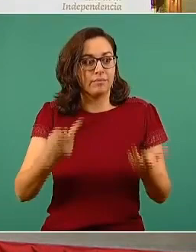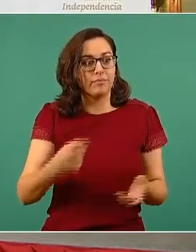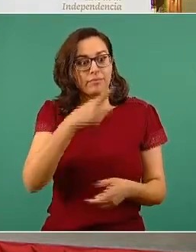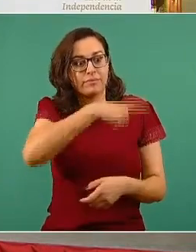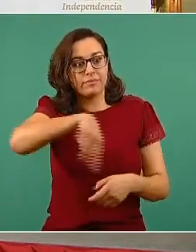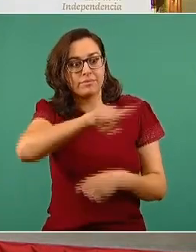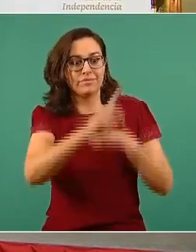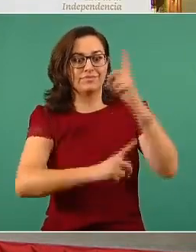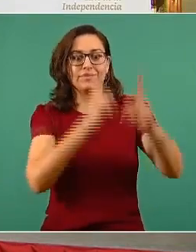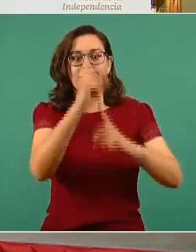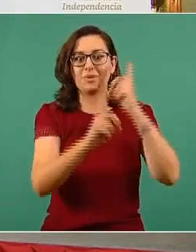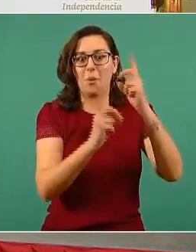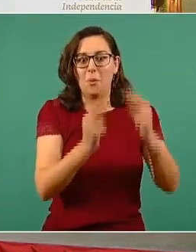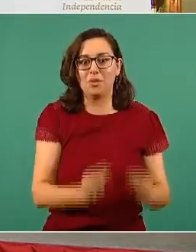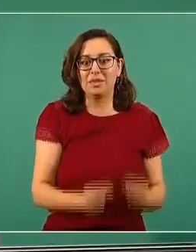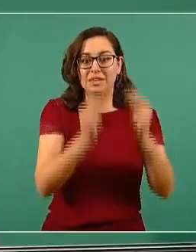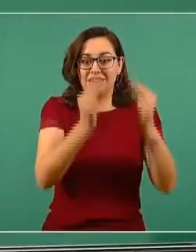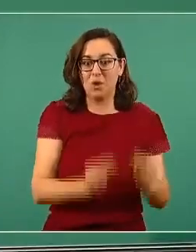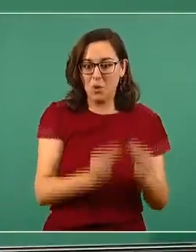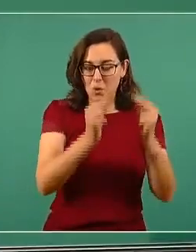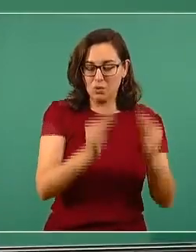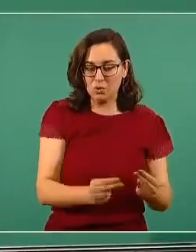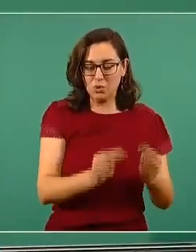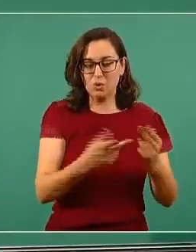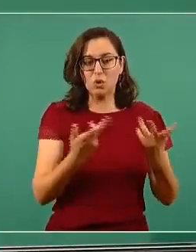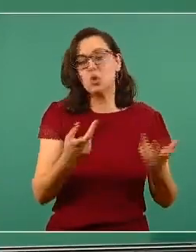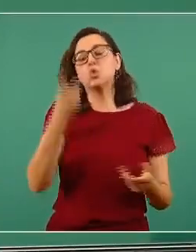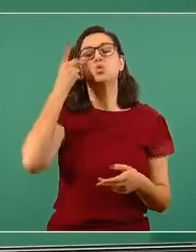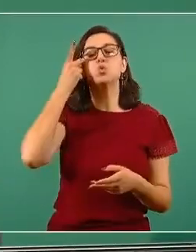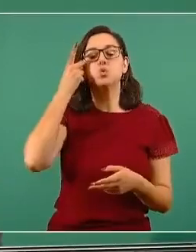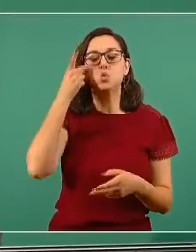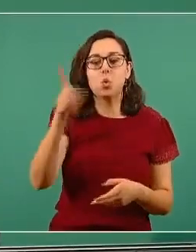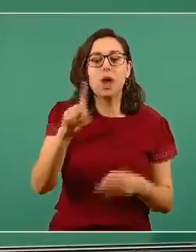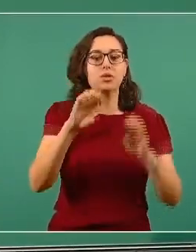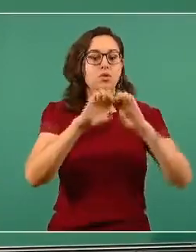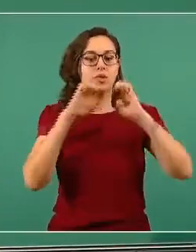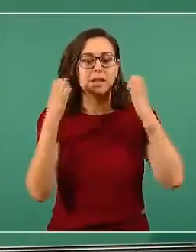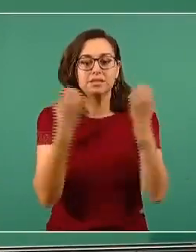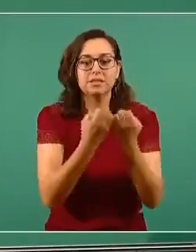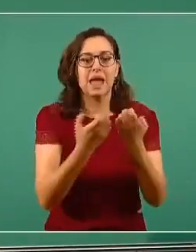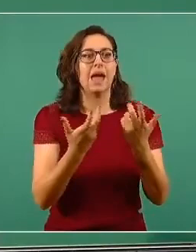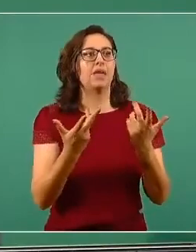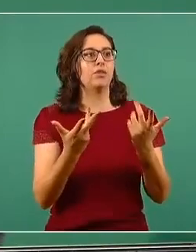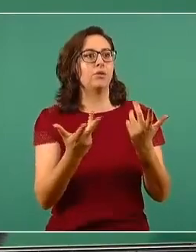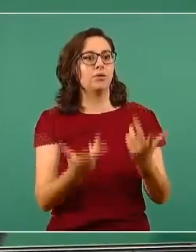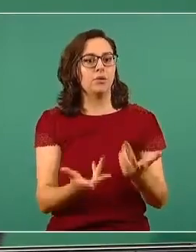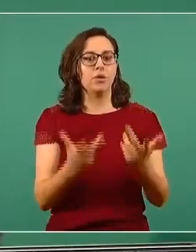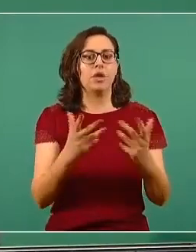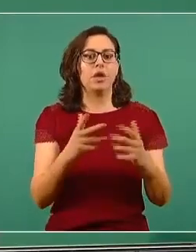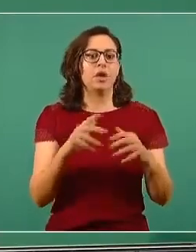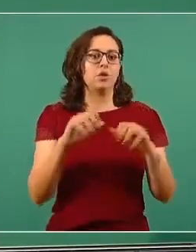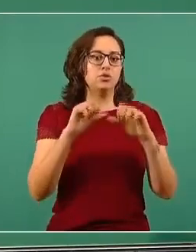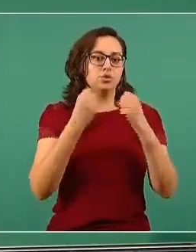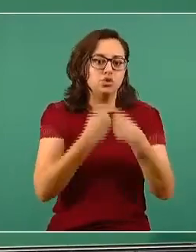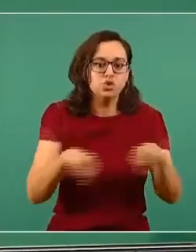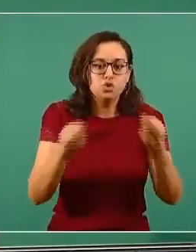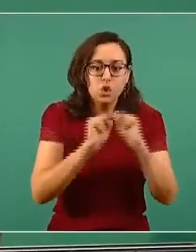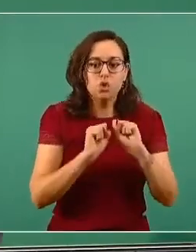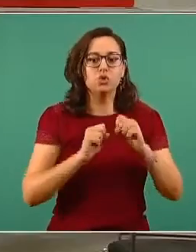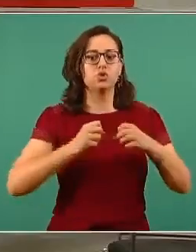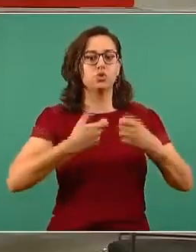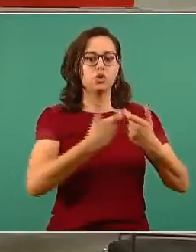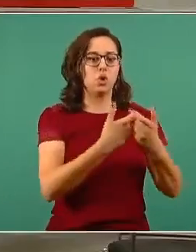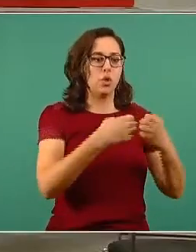del deporte, los que son dueños o accionistas del estadio, los que son dueños o accionistas de los